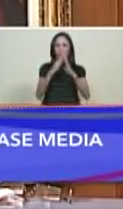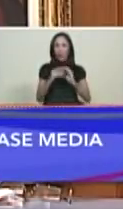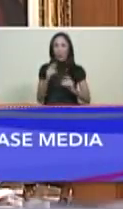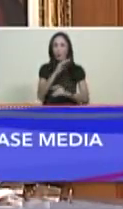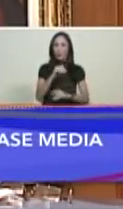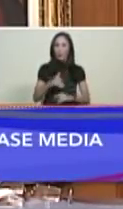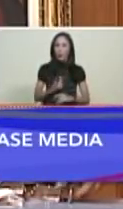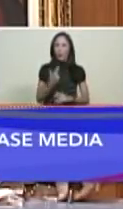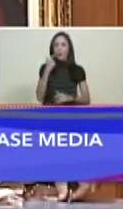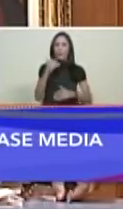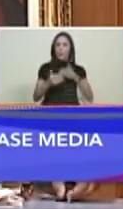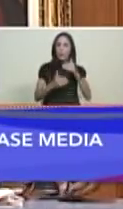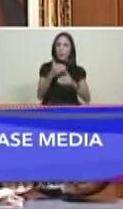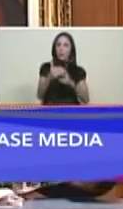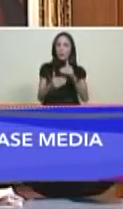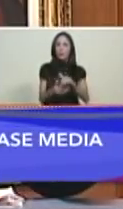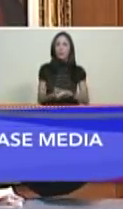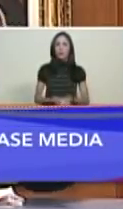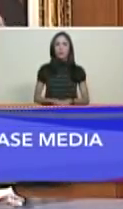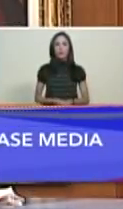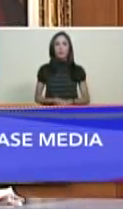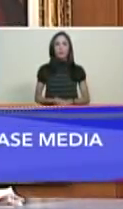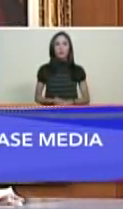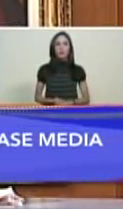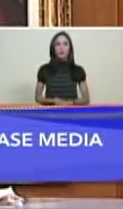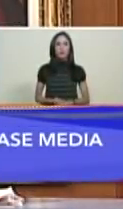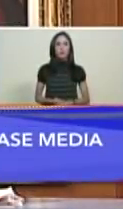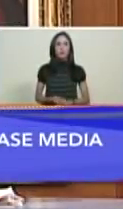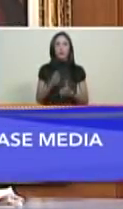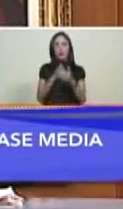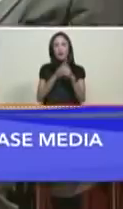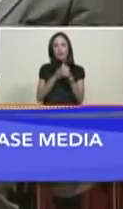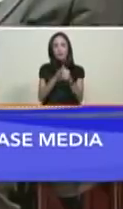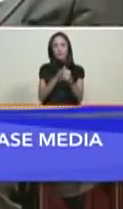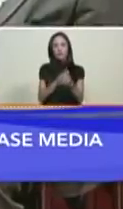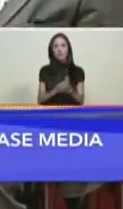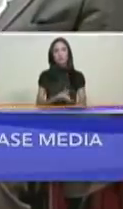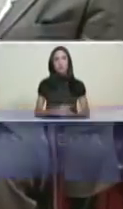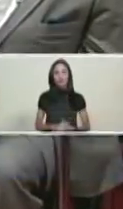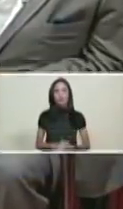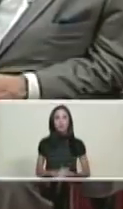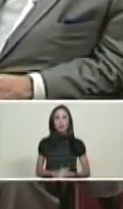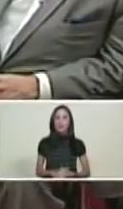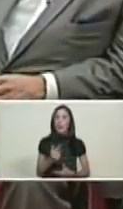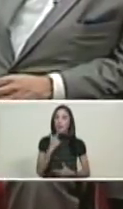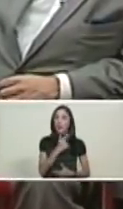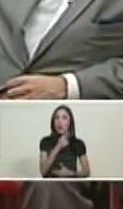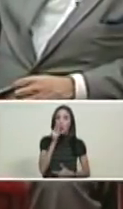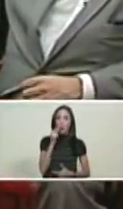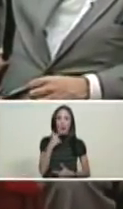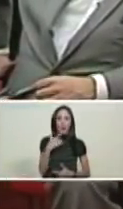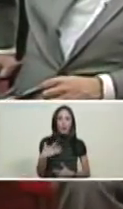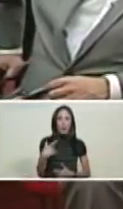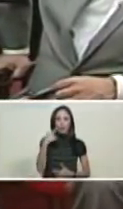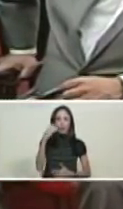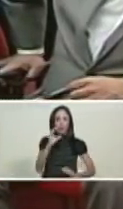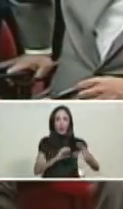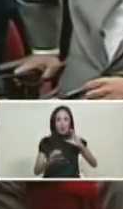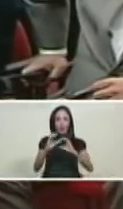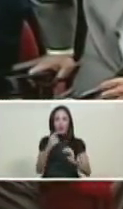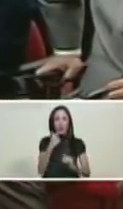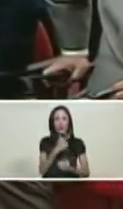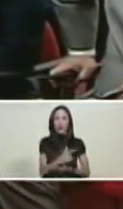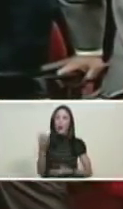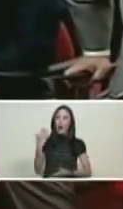para avanzar en el camino dijo Albert Einstein por